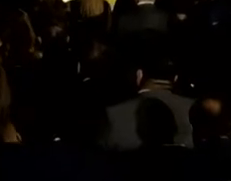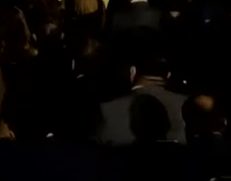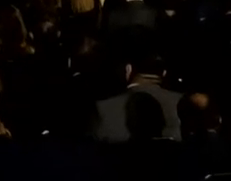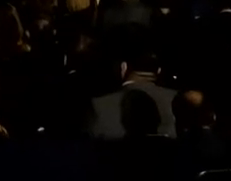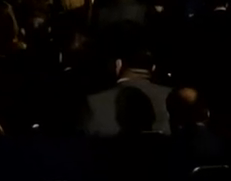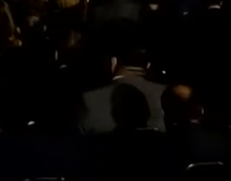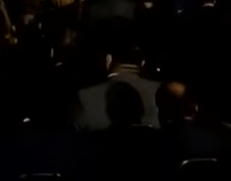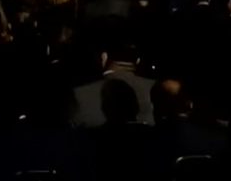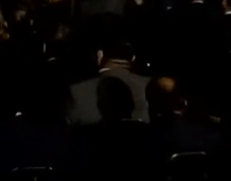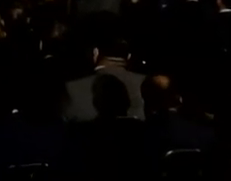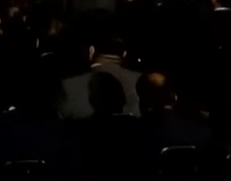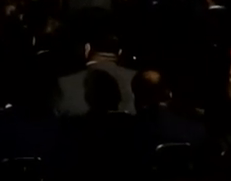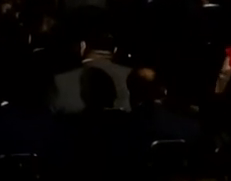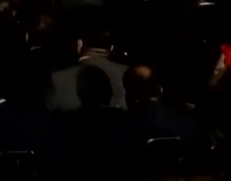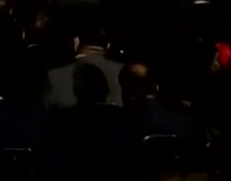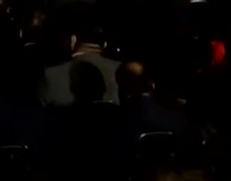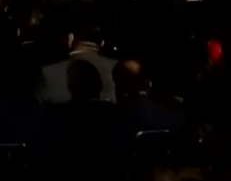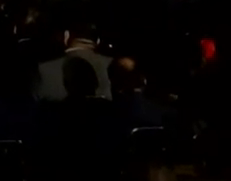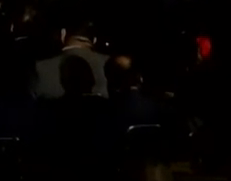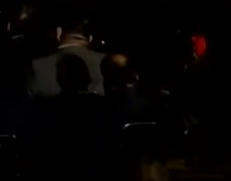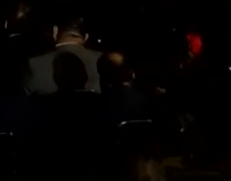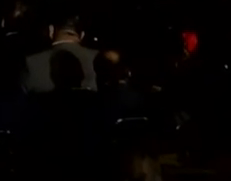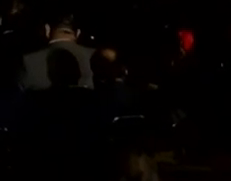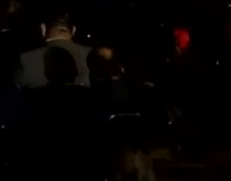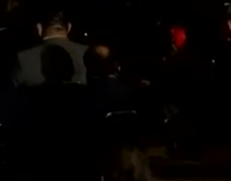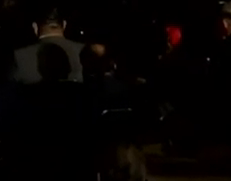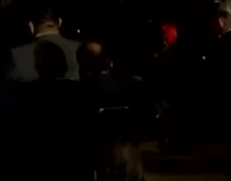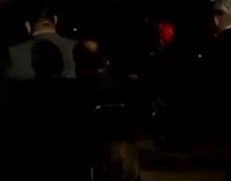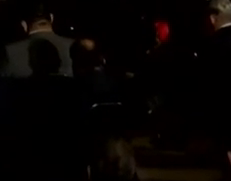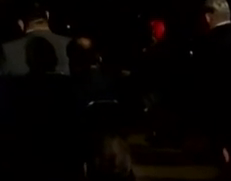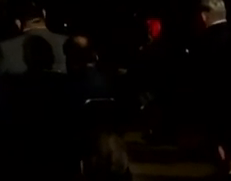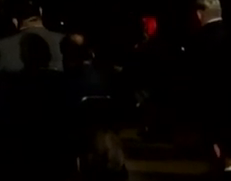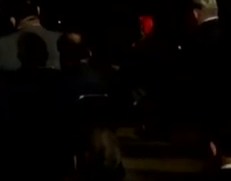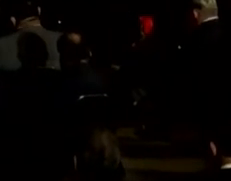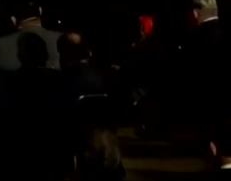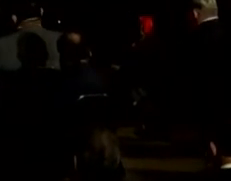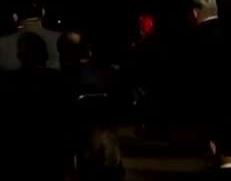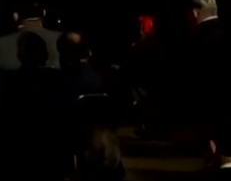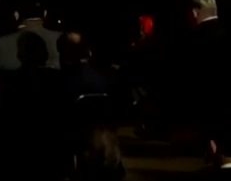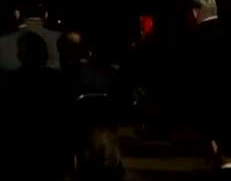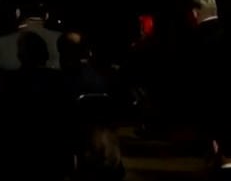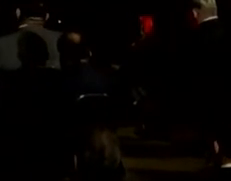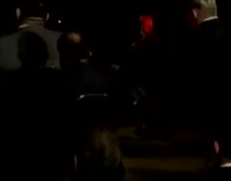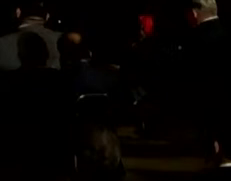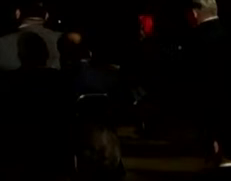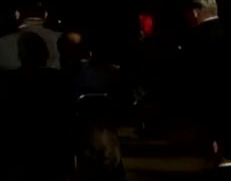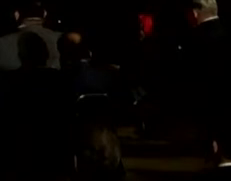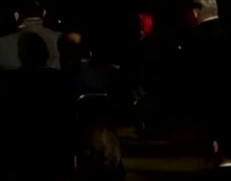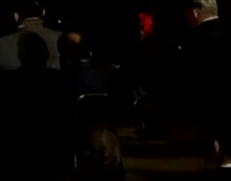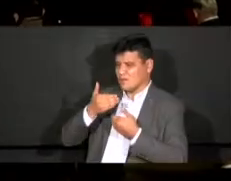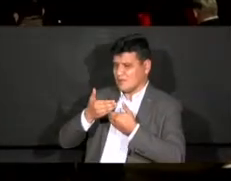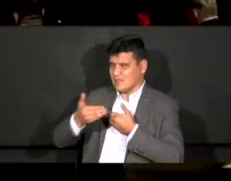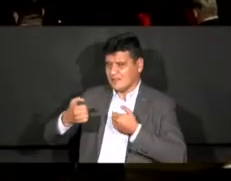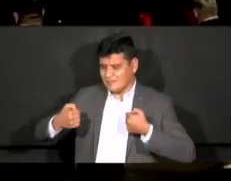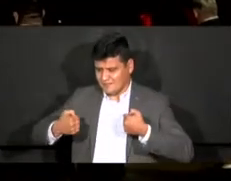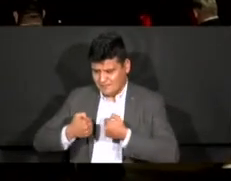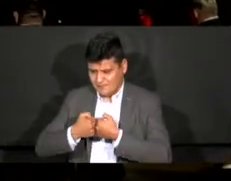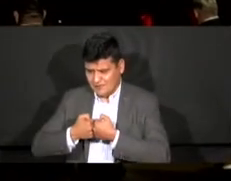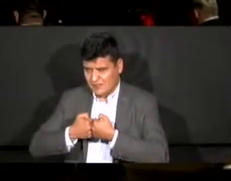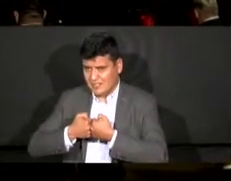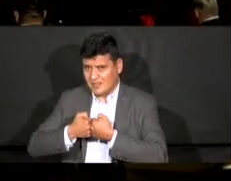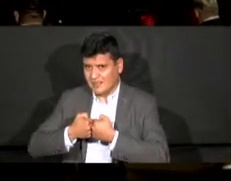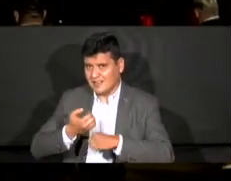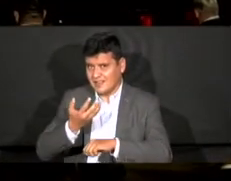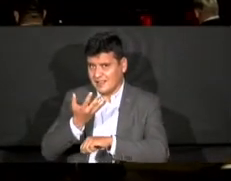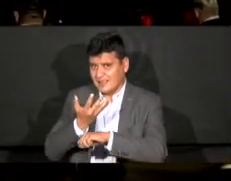además un estado fronterizo con la dinámica y la problemática que nuestra extensa